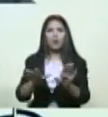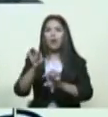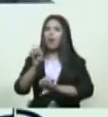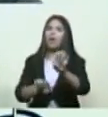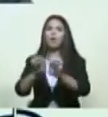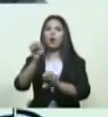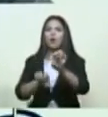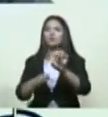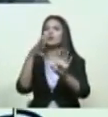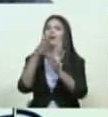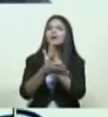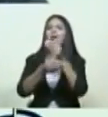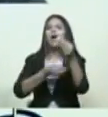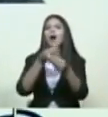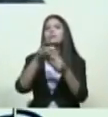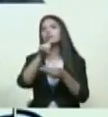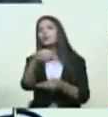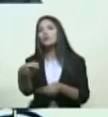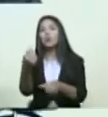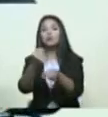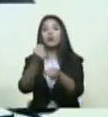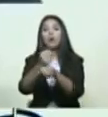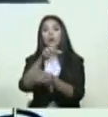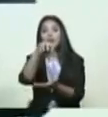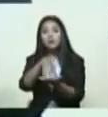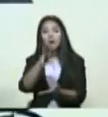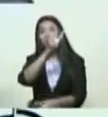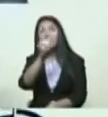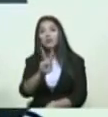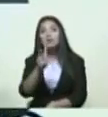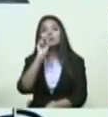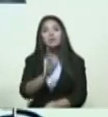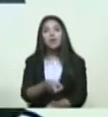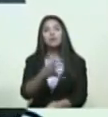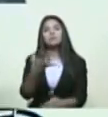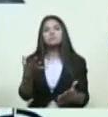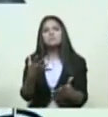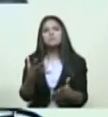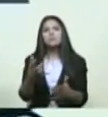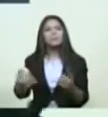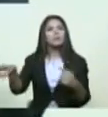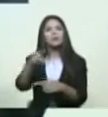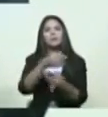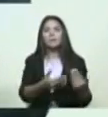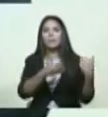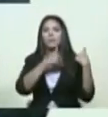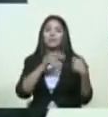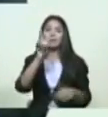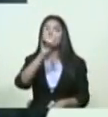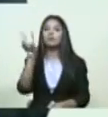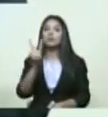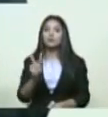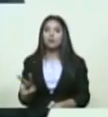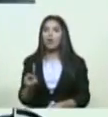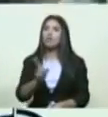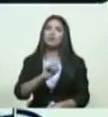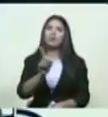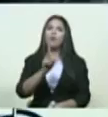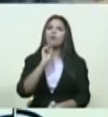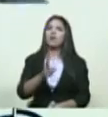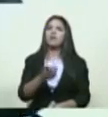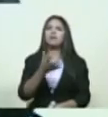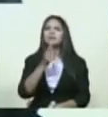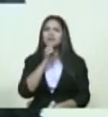evaluación de lo que haga o no un funcionario del Estado venezolano le corresponde a las autoridades competentes de Venezuela. No le corresponde